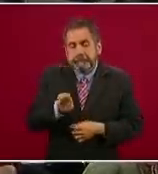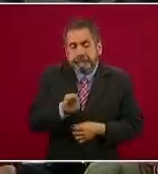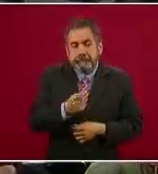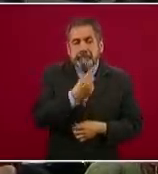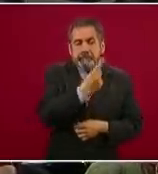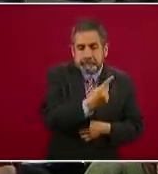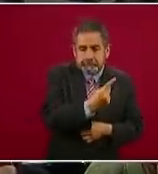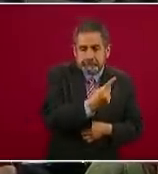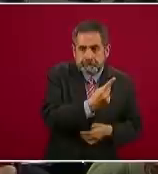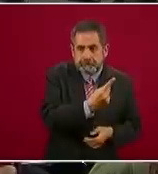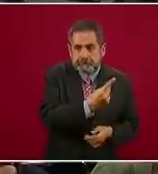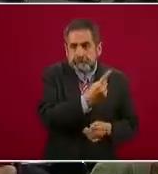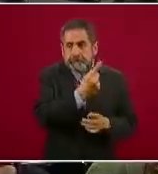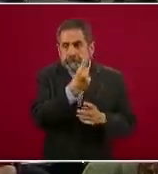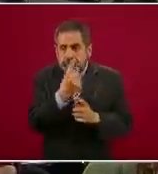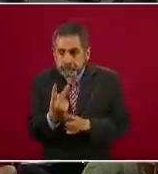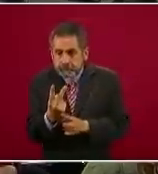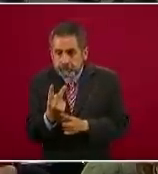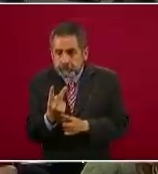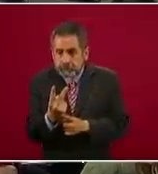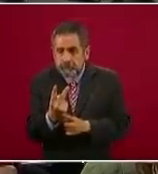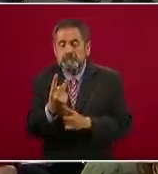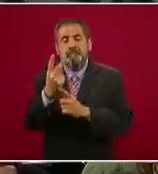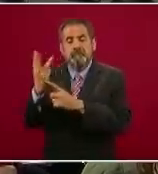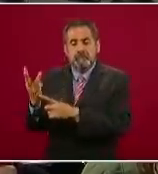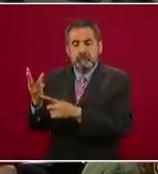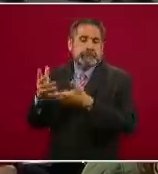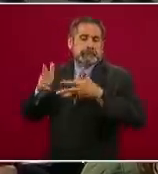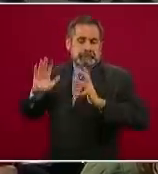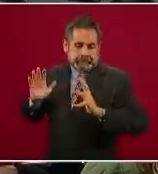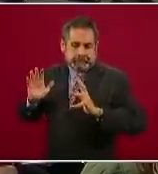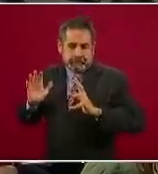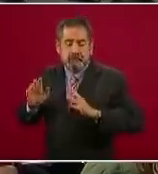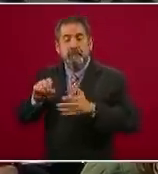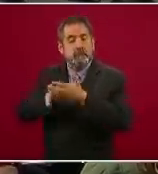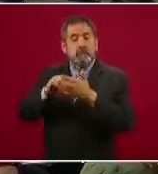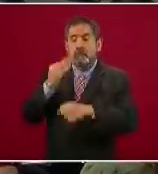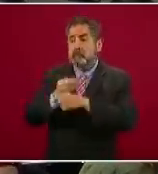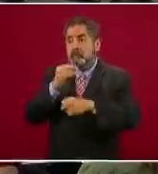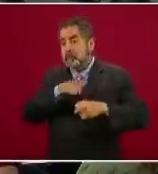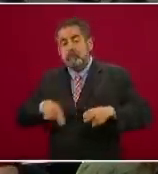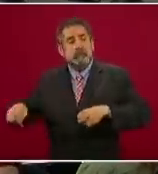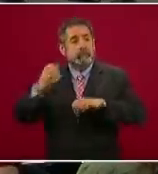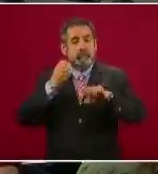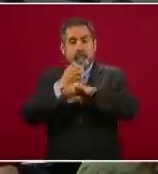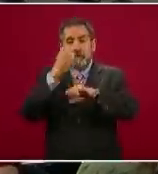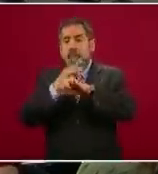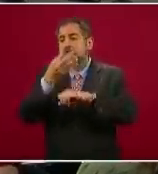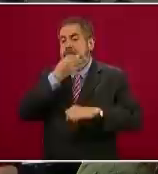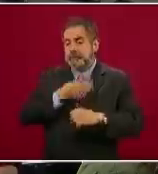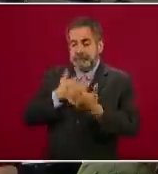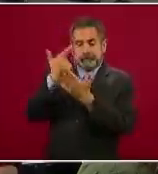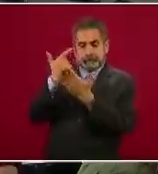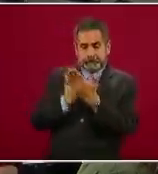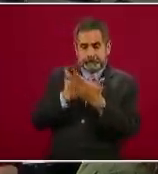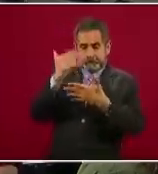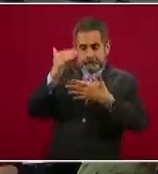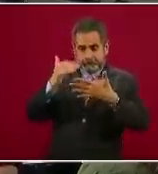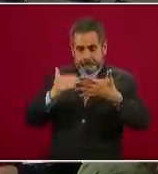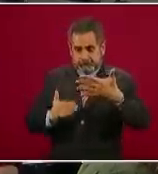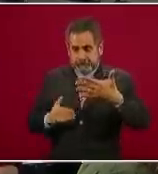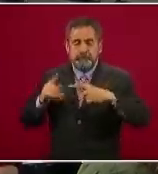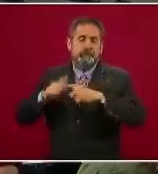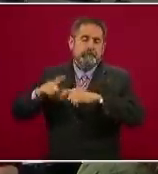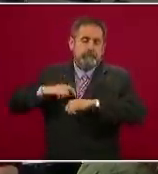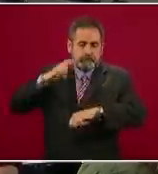estatales nos han compilado una lista muy exhaustiva de eventos de congregación masiva, ya sea aquellos que son organizados por